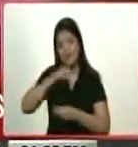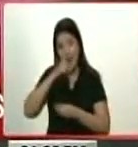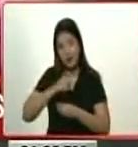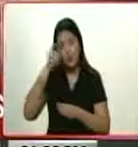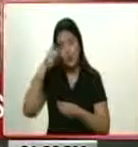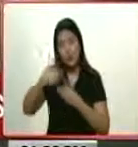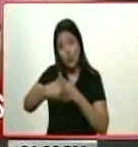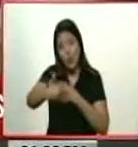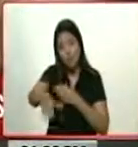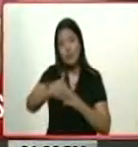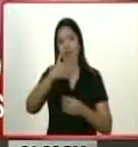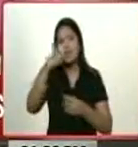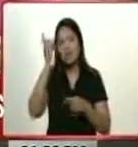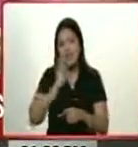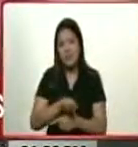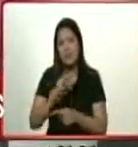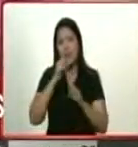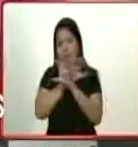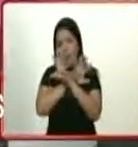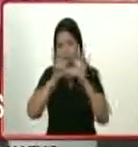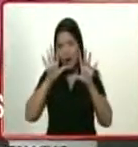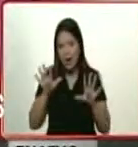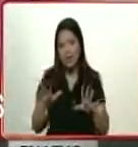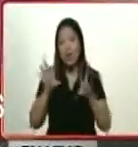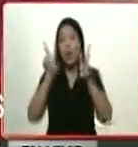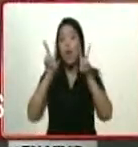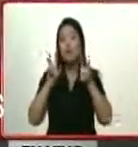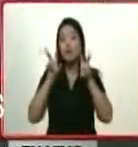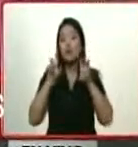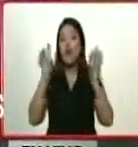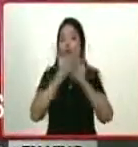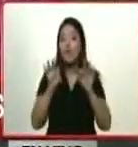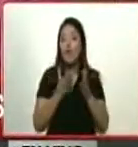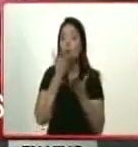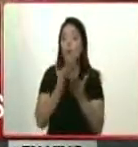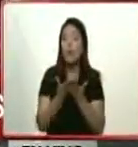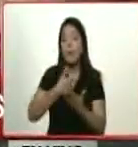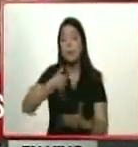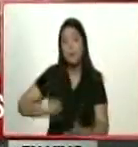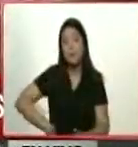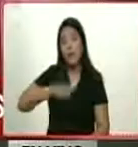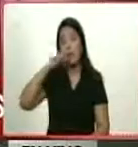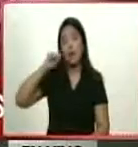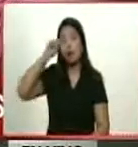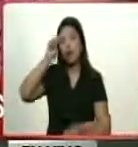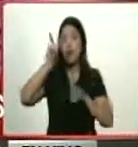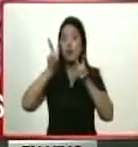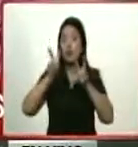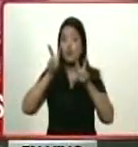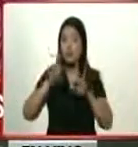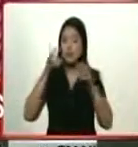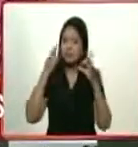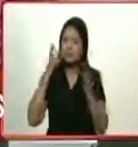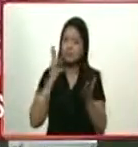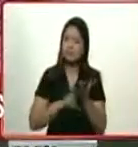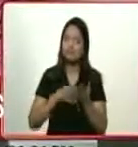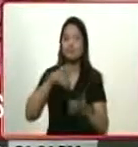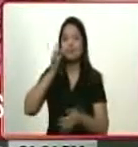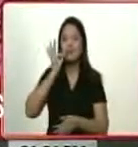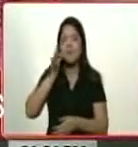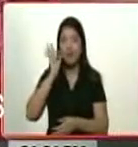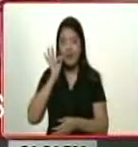café. Aquellos que escogen el café, aquellos que hace un esfuerzo adicional, puedan definitivamente recibir un